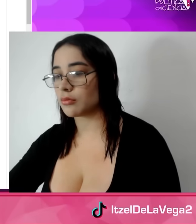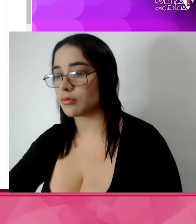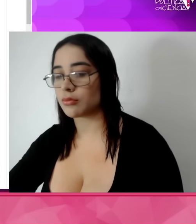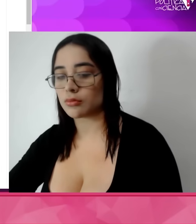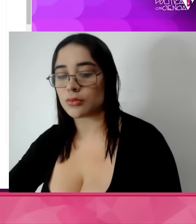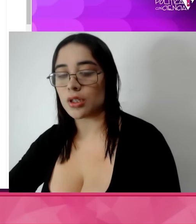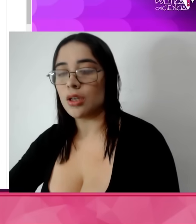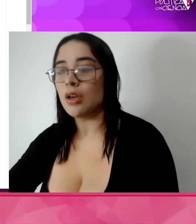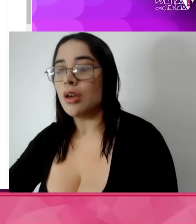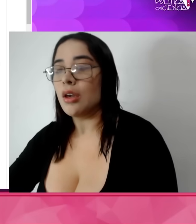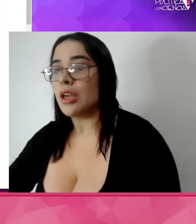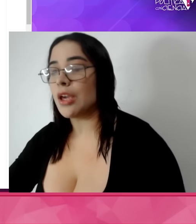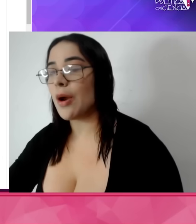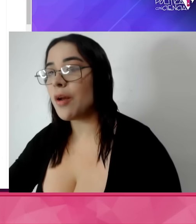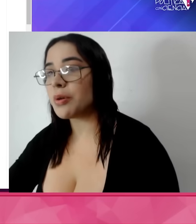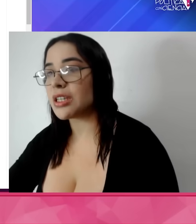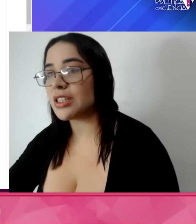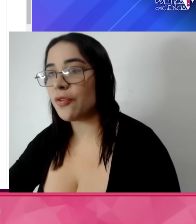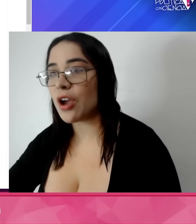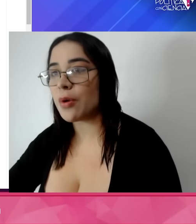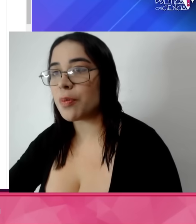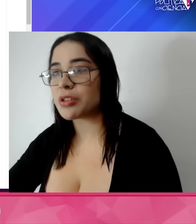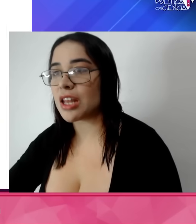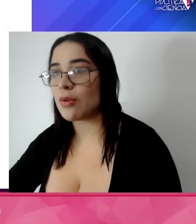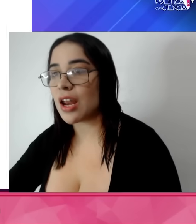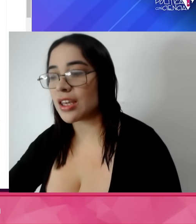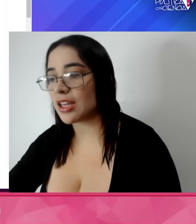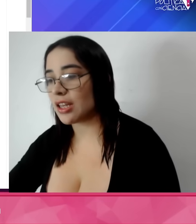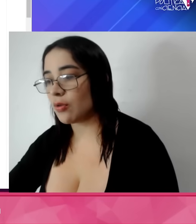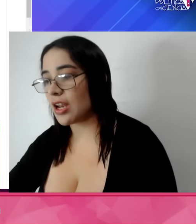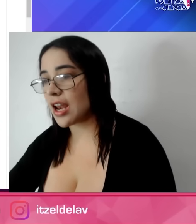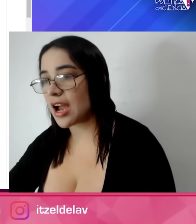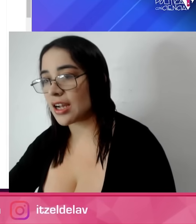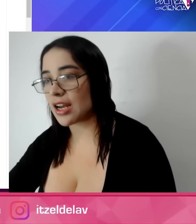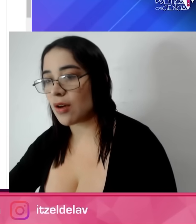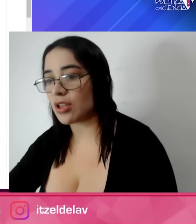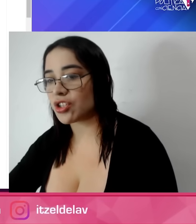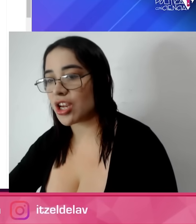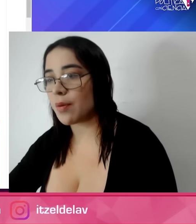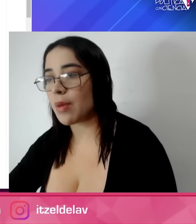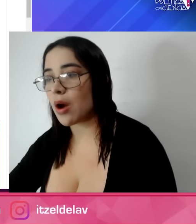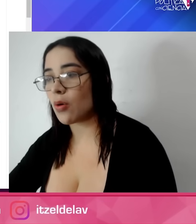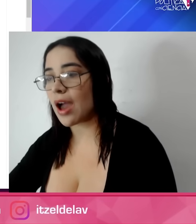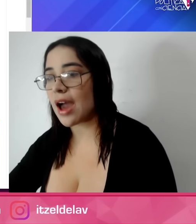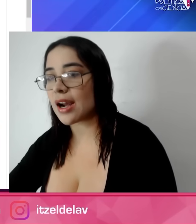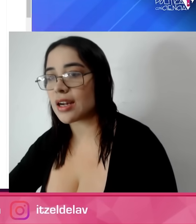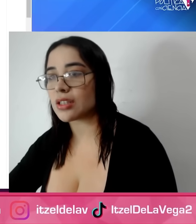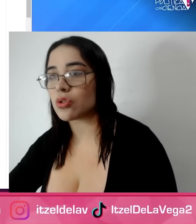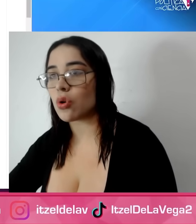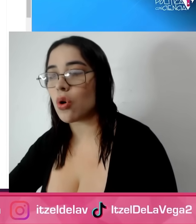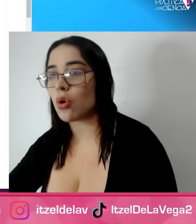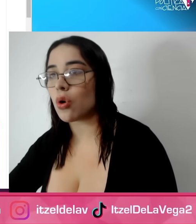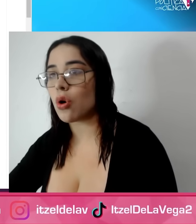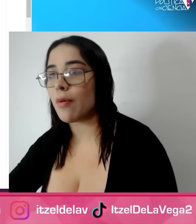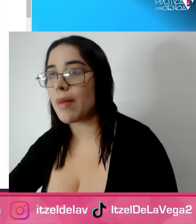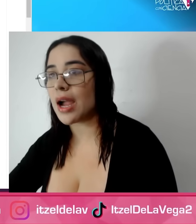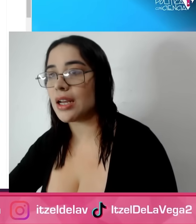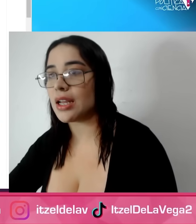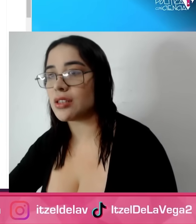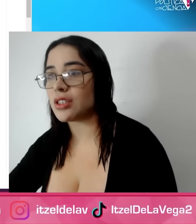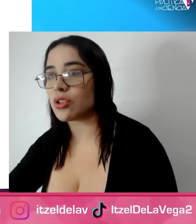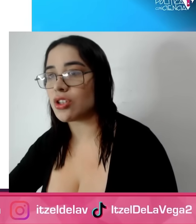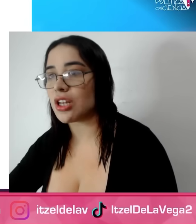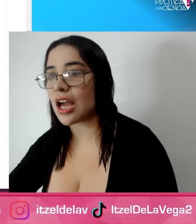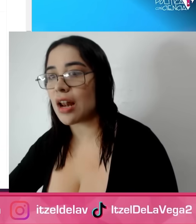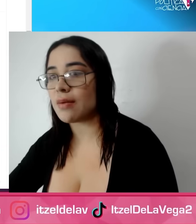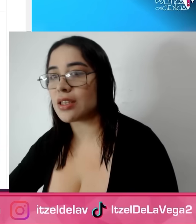México. Gracias. Y bueno, pues así fue. Bueno, pues le duela quien le duela. Claudia Sheinbaum arrasó con